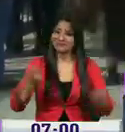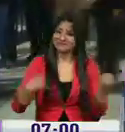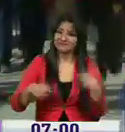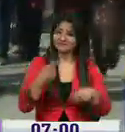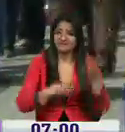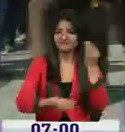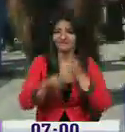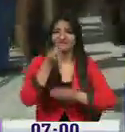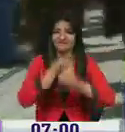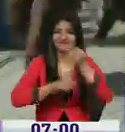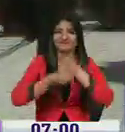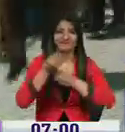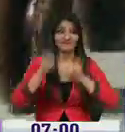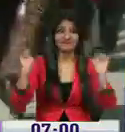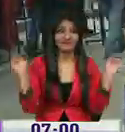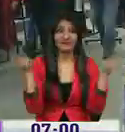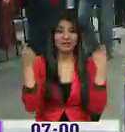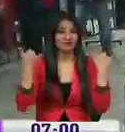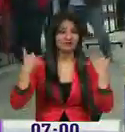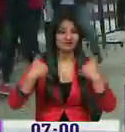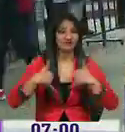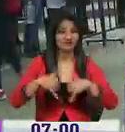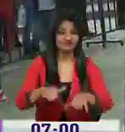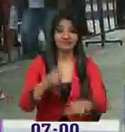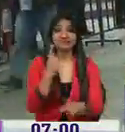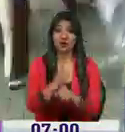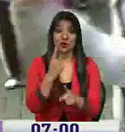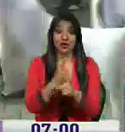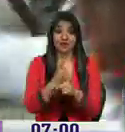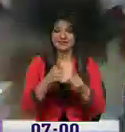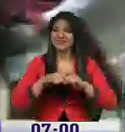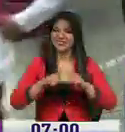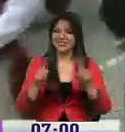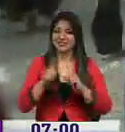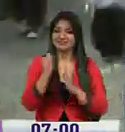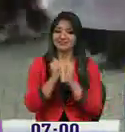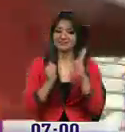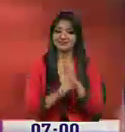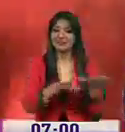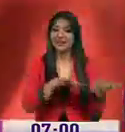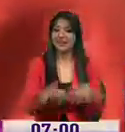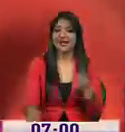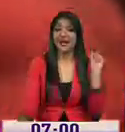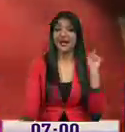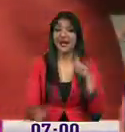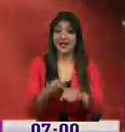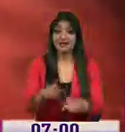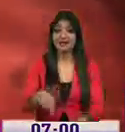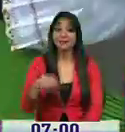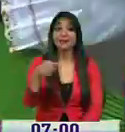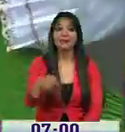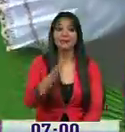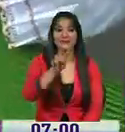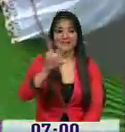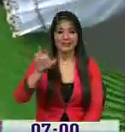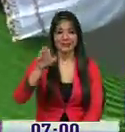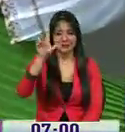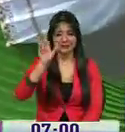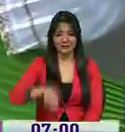Las fiestas en el Cantón Mejía continúan, así que no se pierda de la variada agenda que se extenderá hasta el próximo 23 de